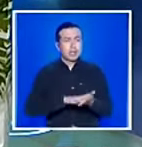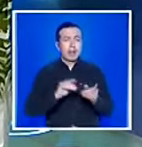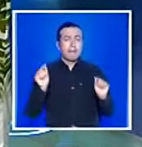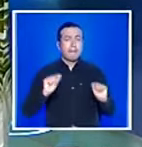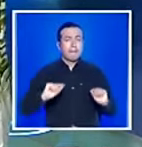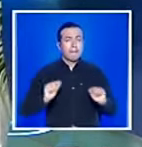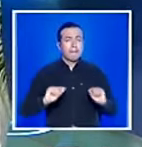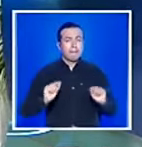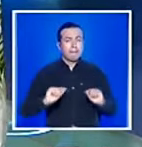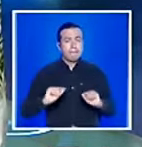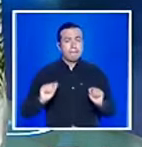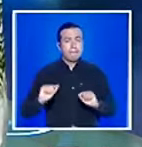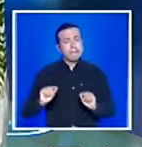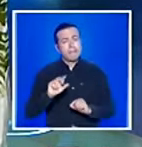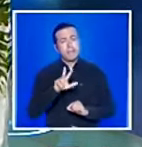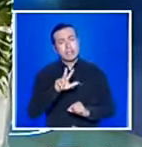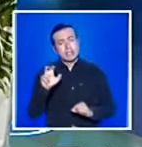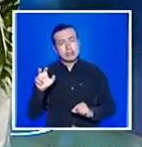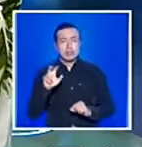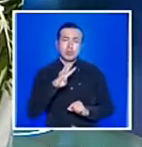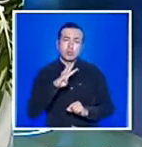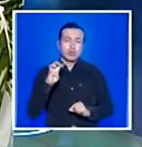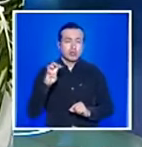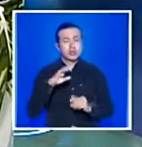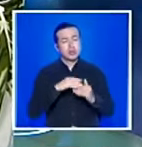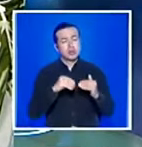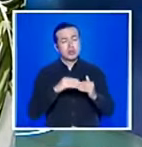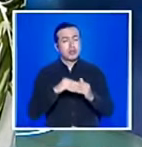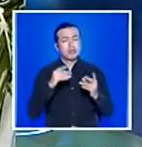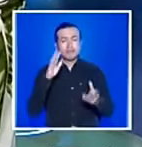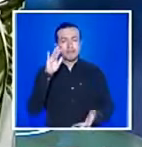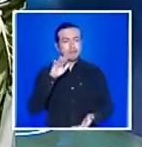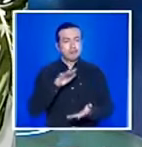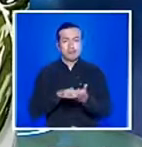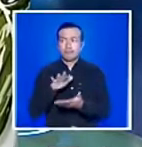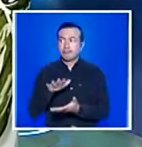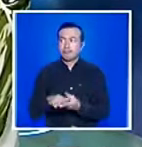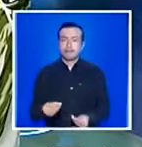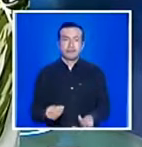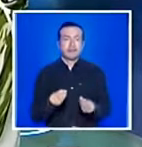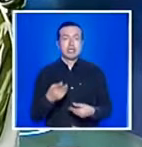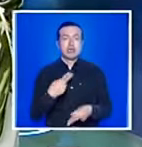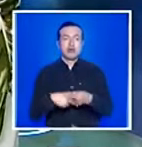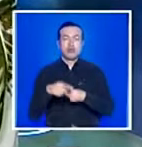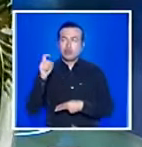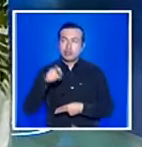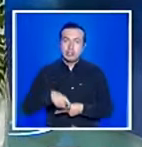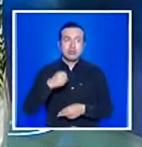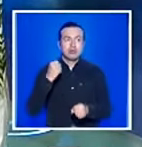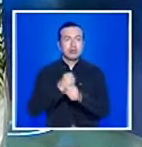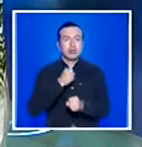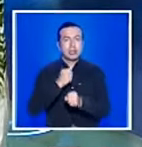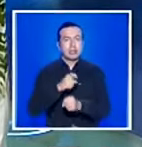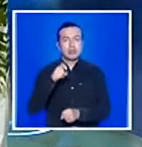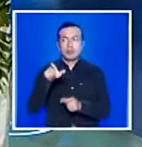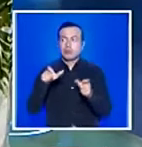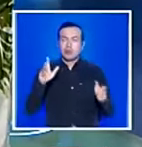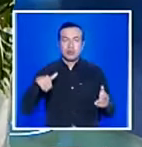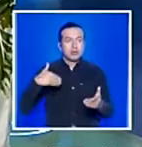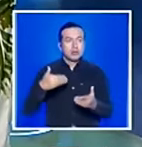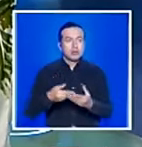que son, como tú lo decías, entre 300, $400, porque mientras tanto, ¿qué haces? Tienes un negocio que sacar adelante, tienes a clientes que